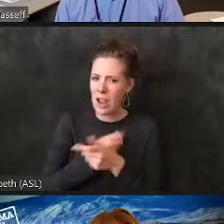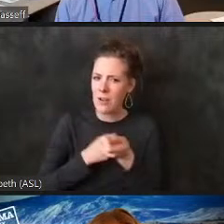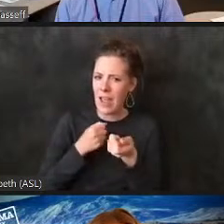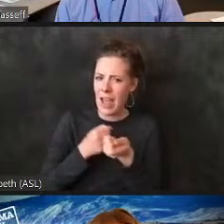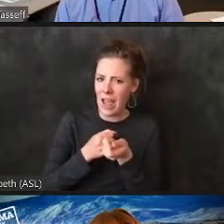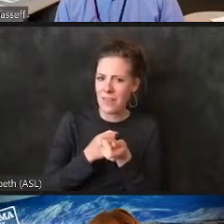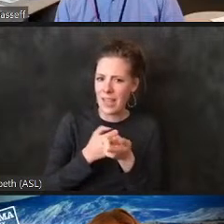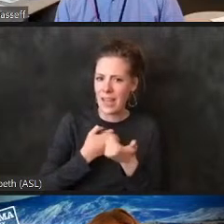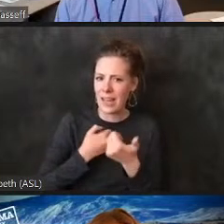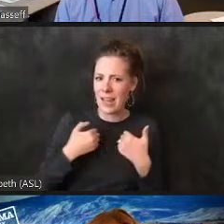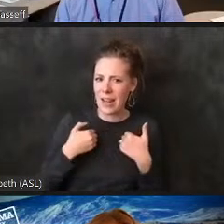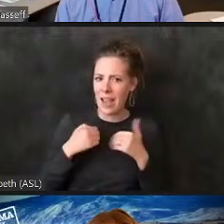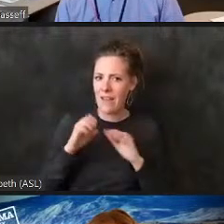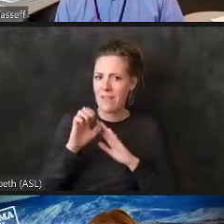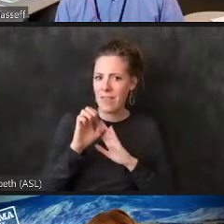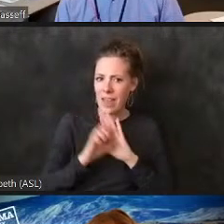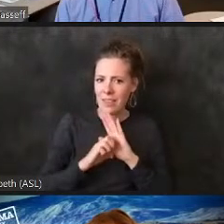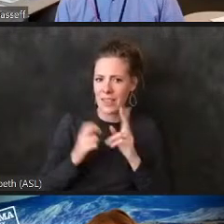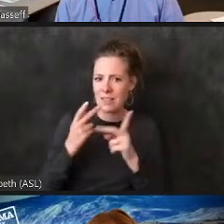Por ejemplo,